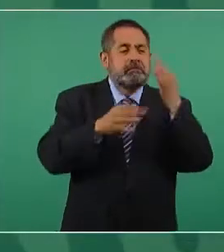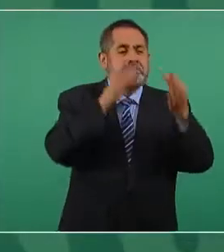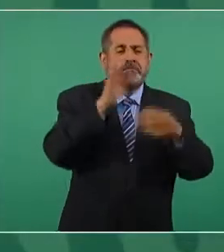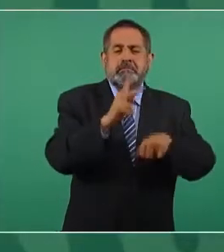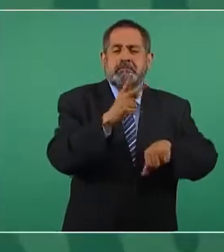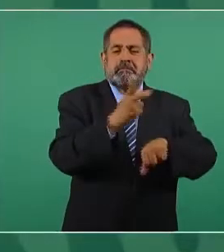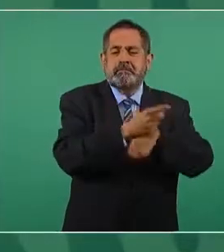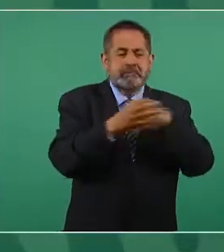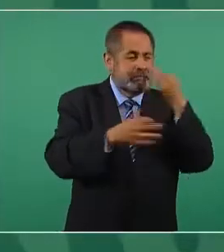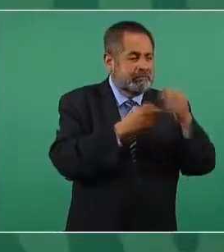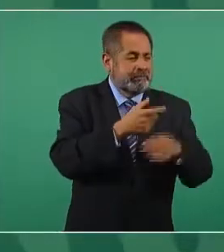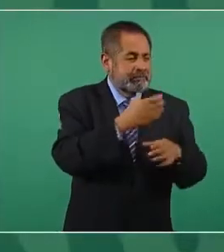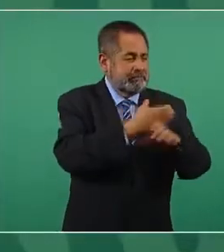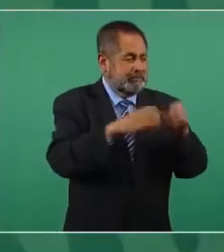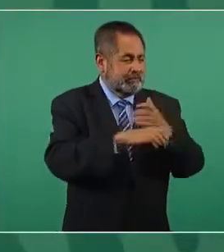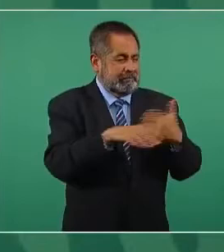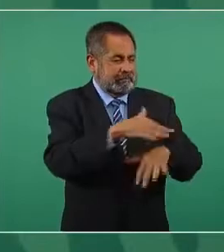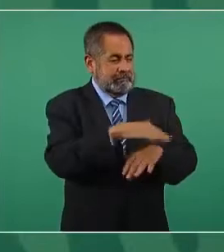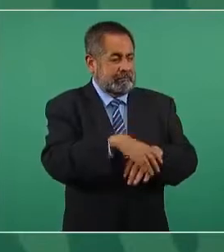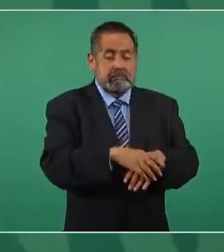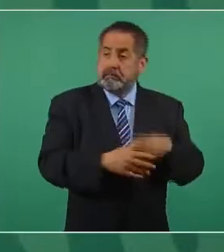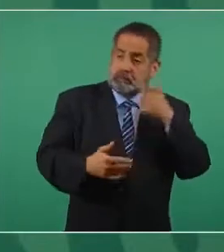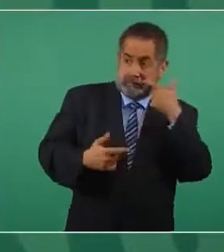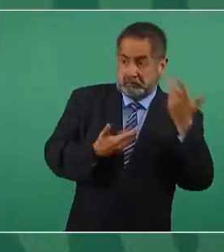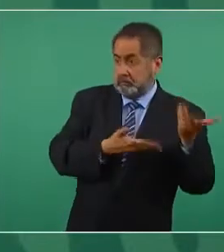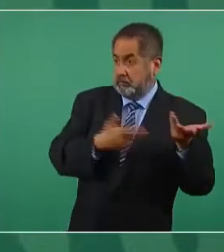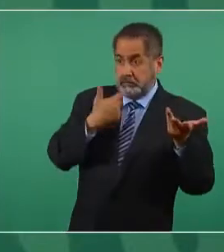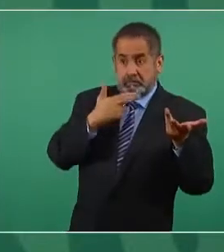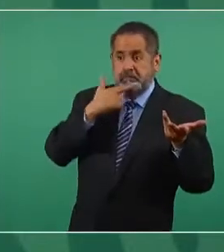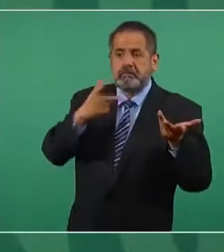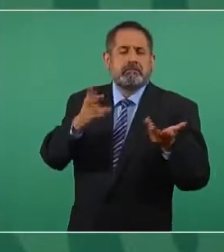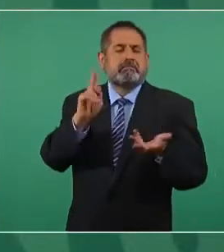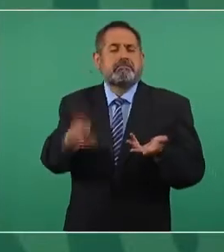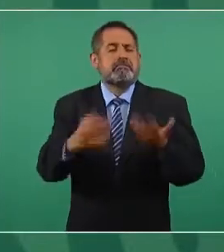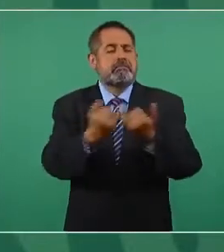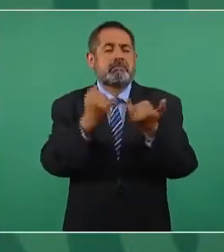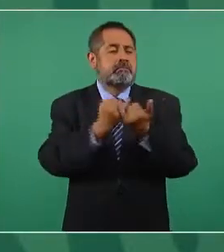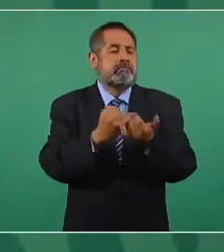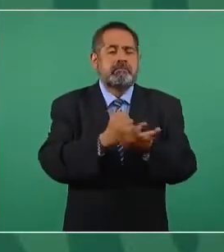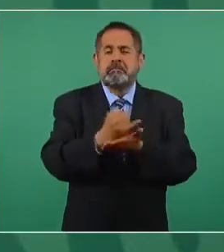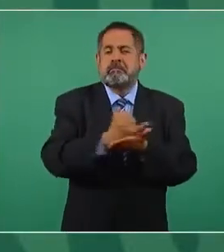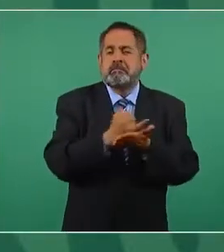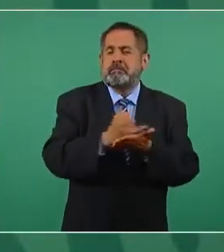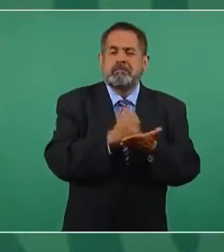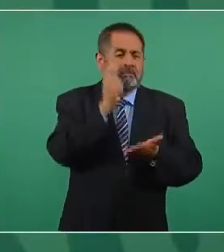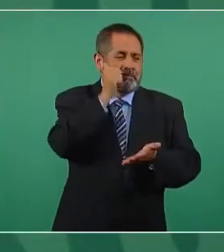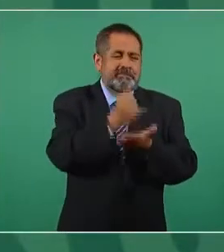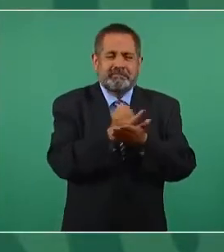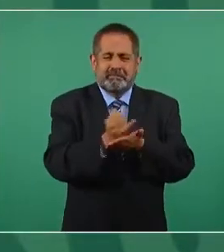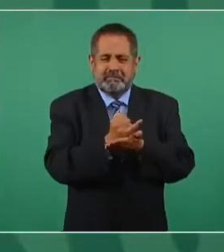como si se tratara de un detergente.